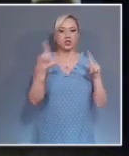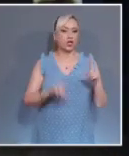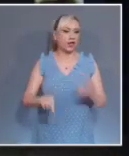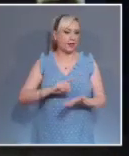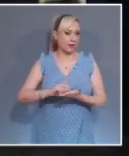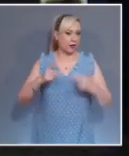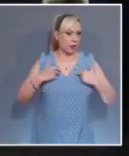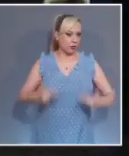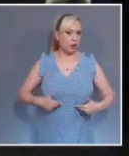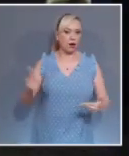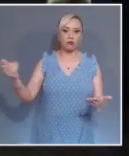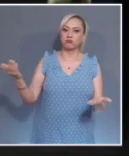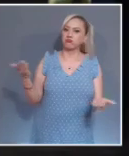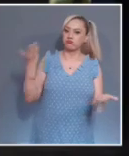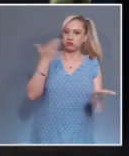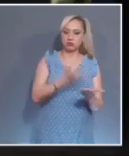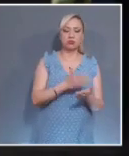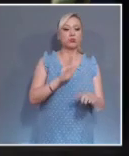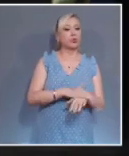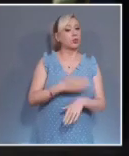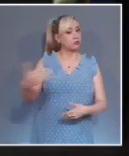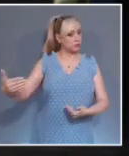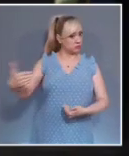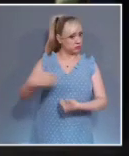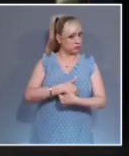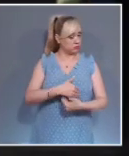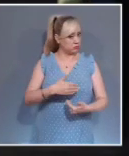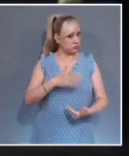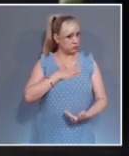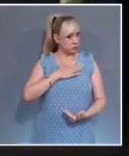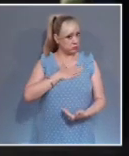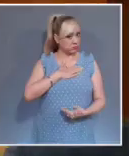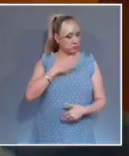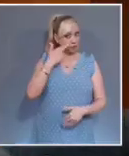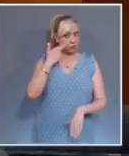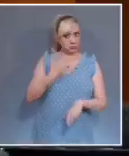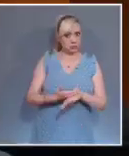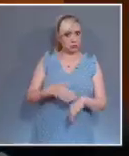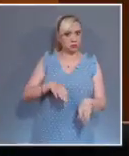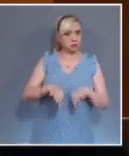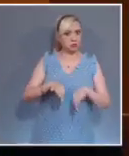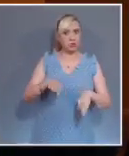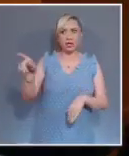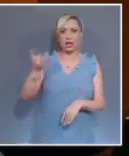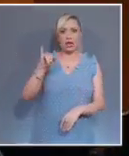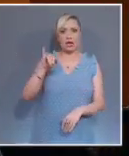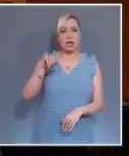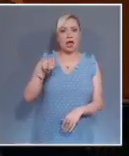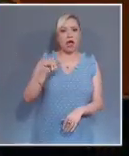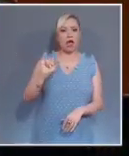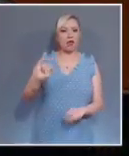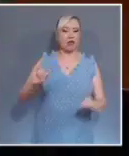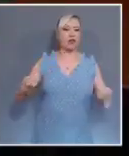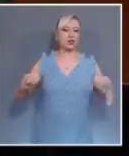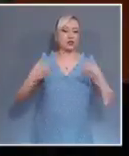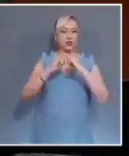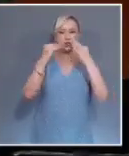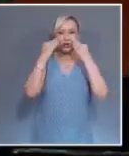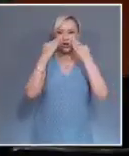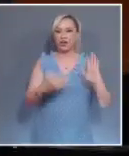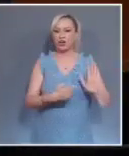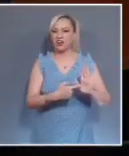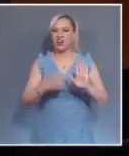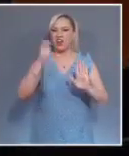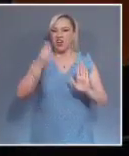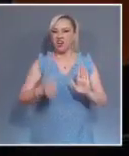la invasión de sus atribuciones por parte del INAI. La primera sala de la Corte determinó que la